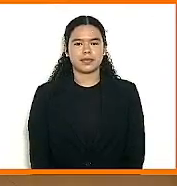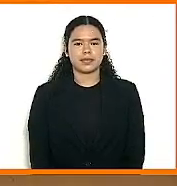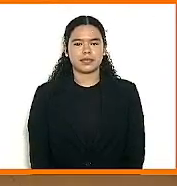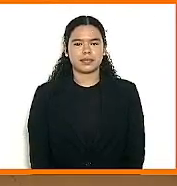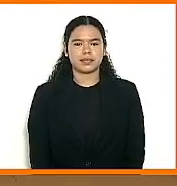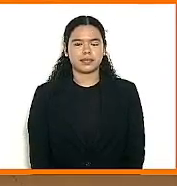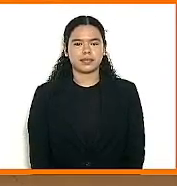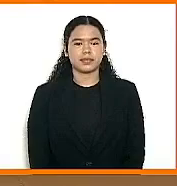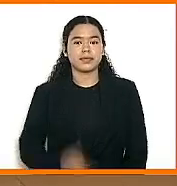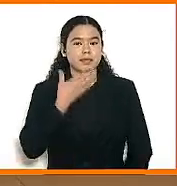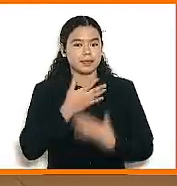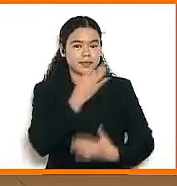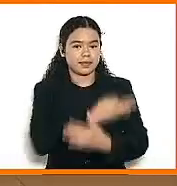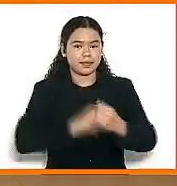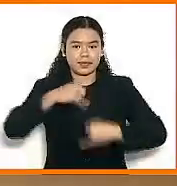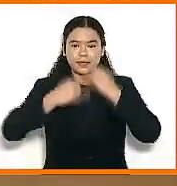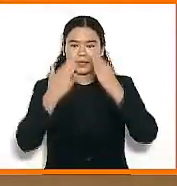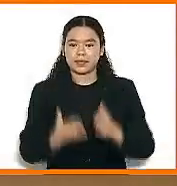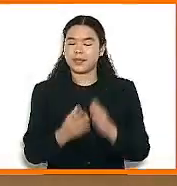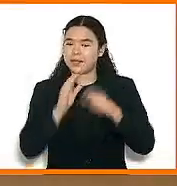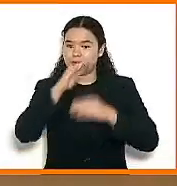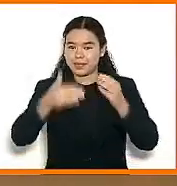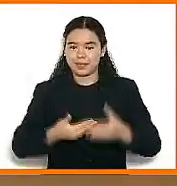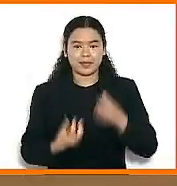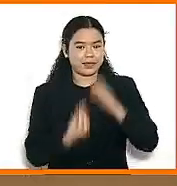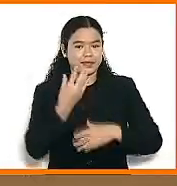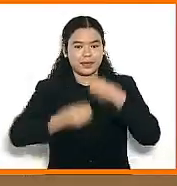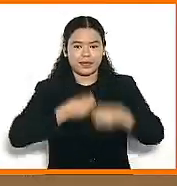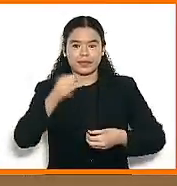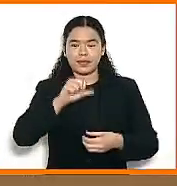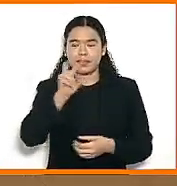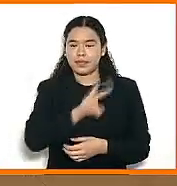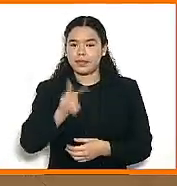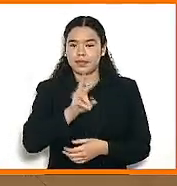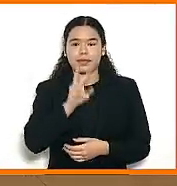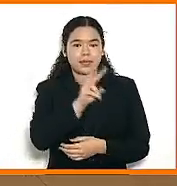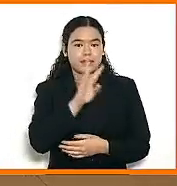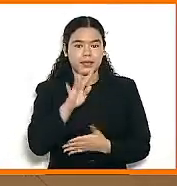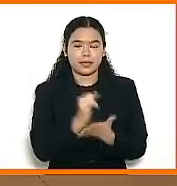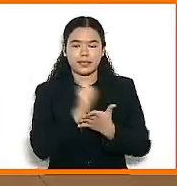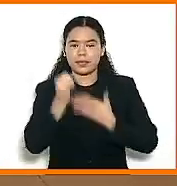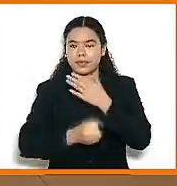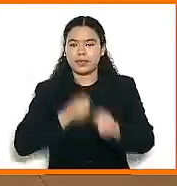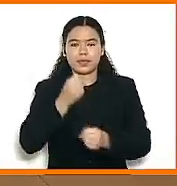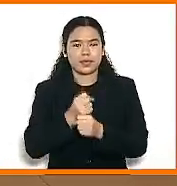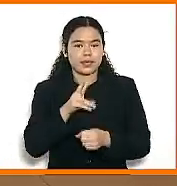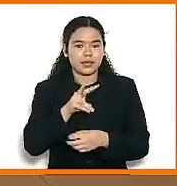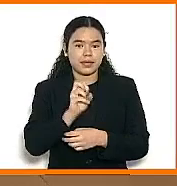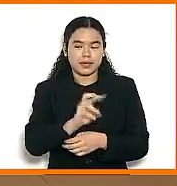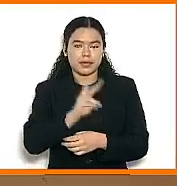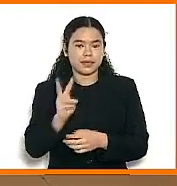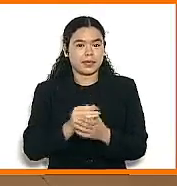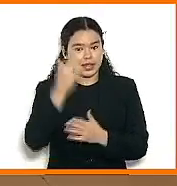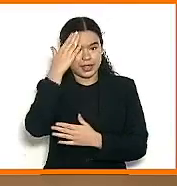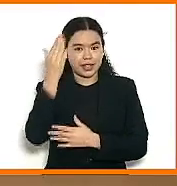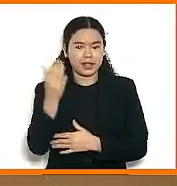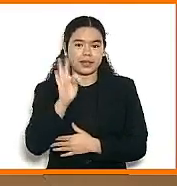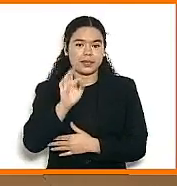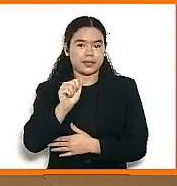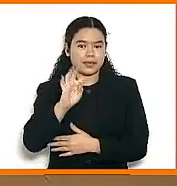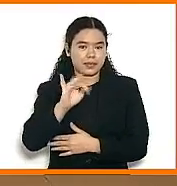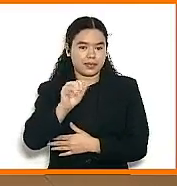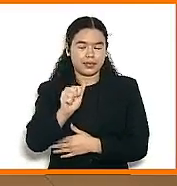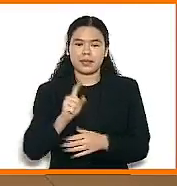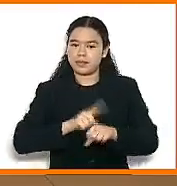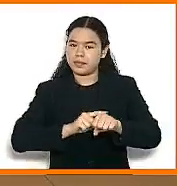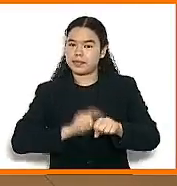Buenas tardes, queridos jugadores. Bienvenidos a un sorteo más hoy viernes 24 de junio del año 2022. Te saluda Tatiana Varela. Son las 3